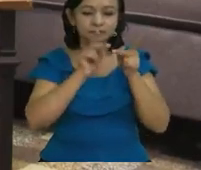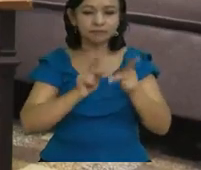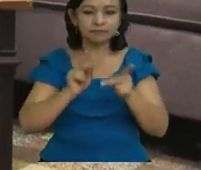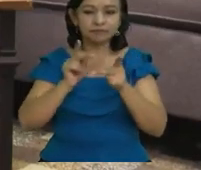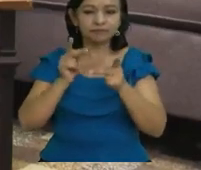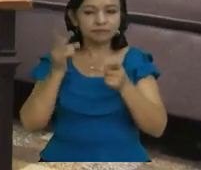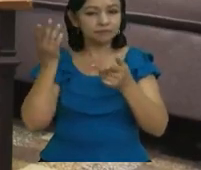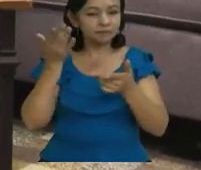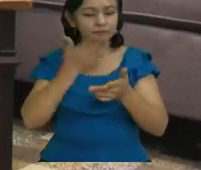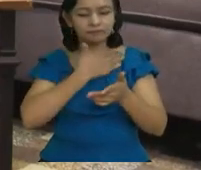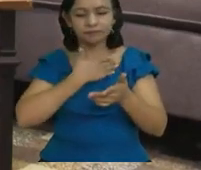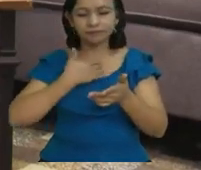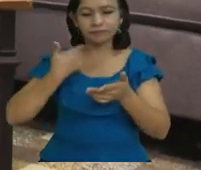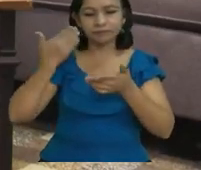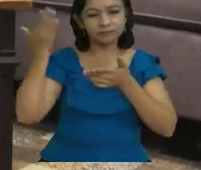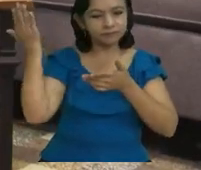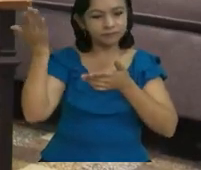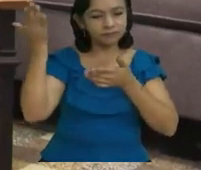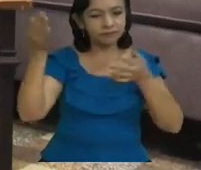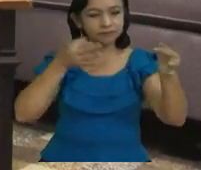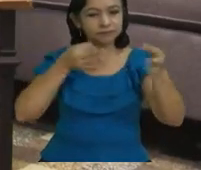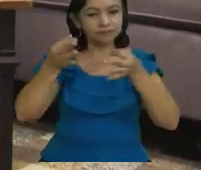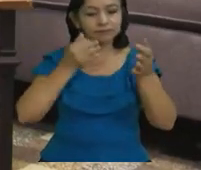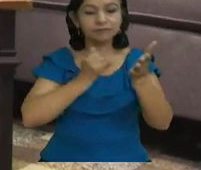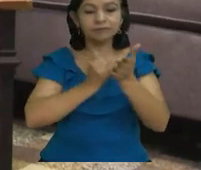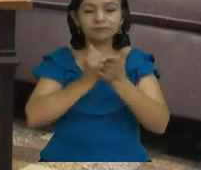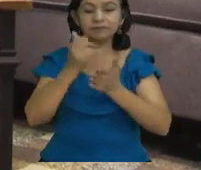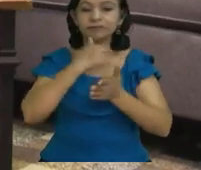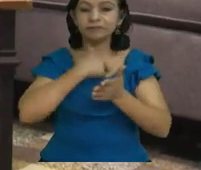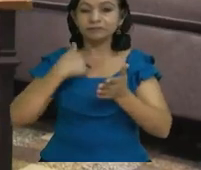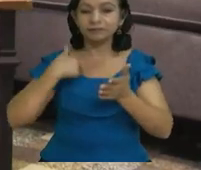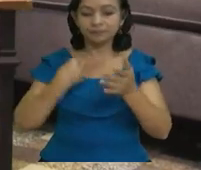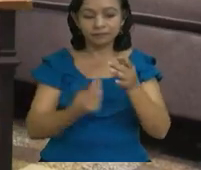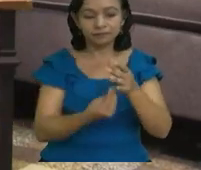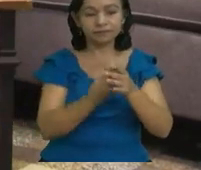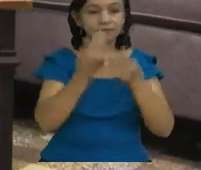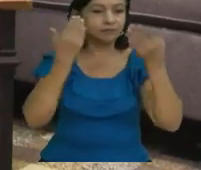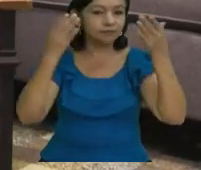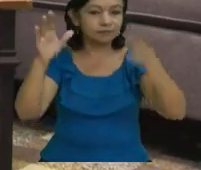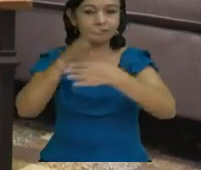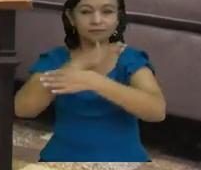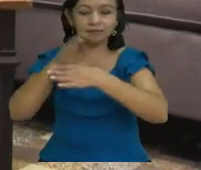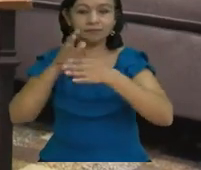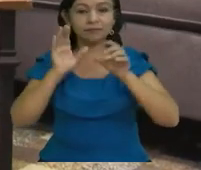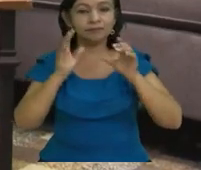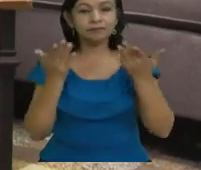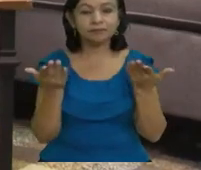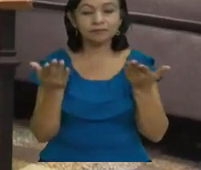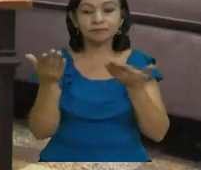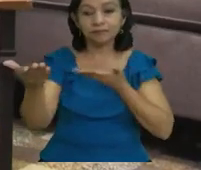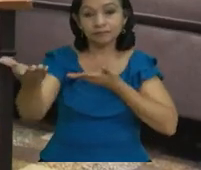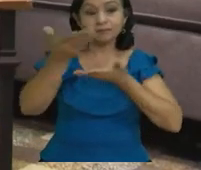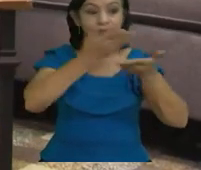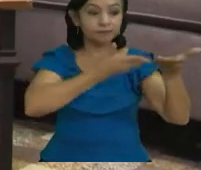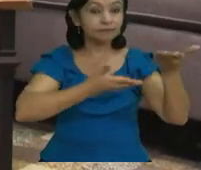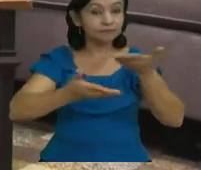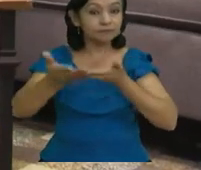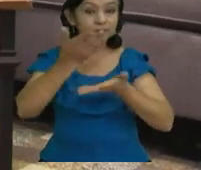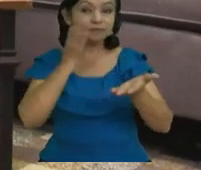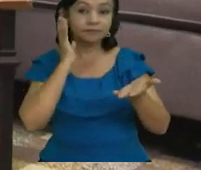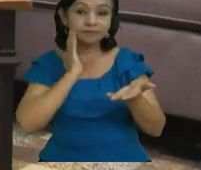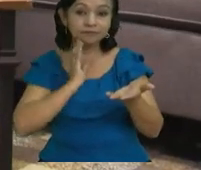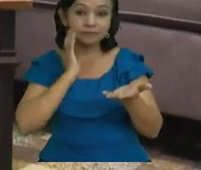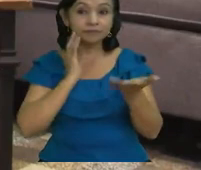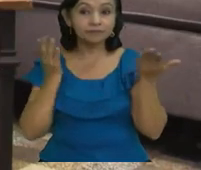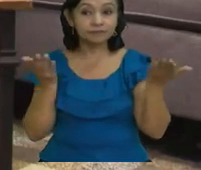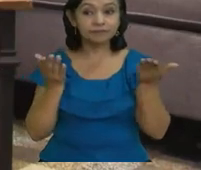exponen todos los resultados de investigaciones que han hecho en toda la región. Hacen intercambio y